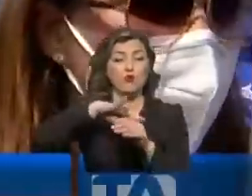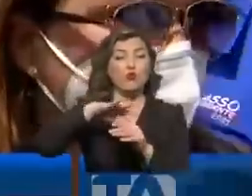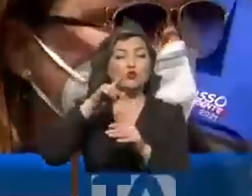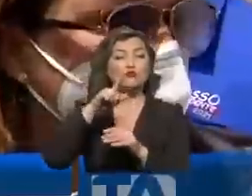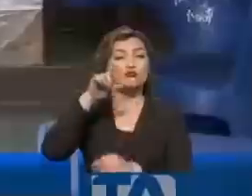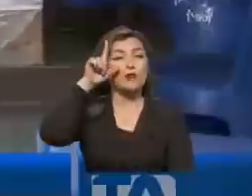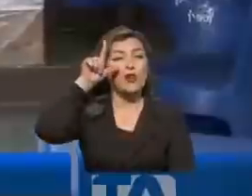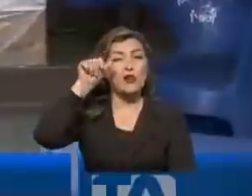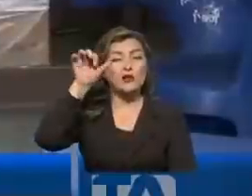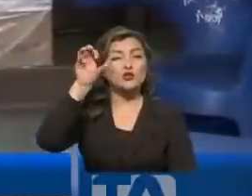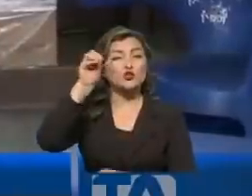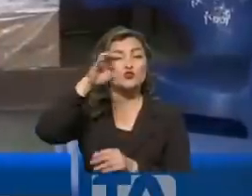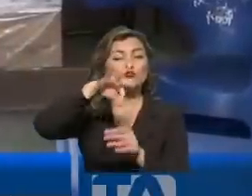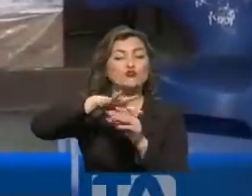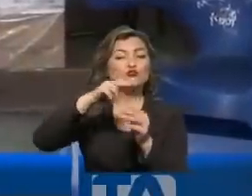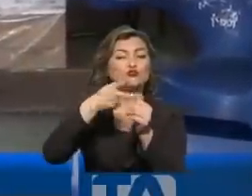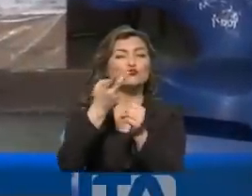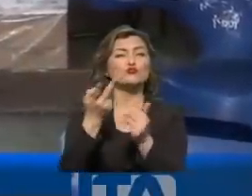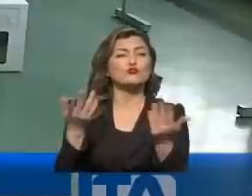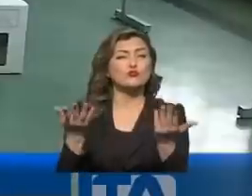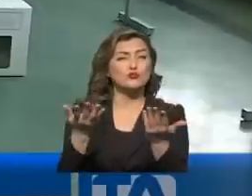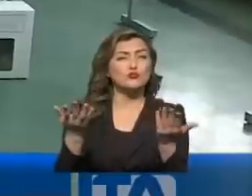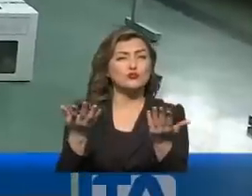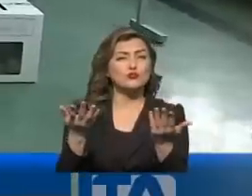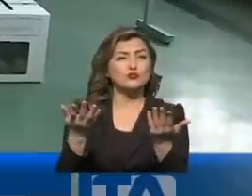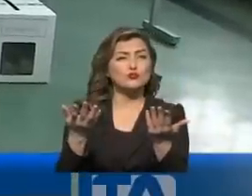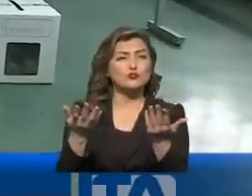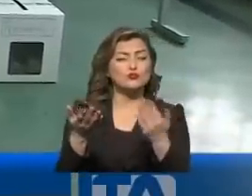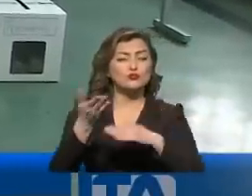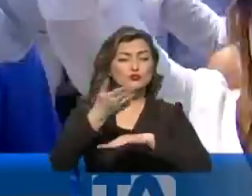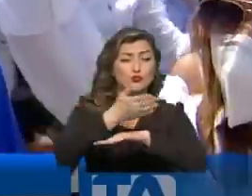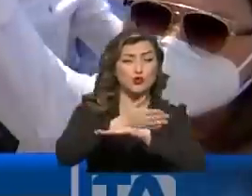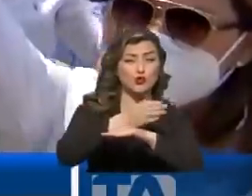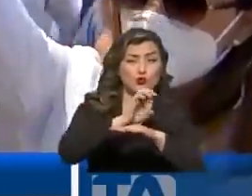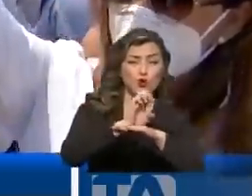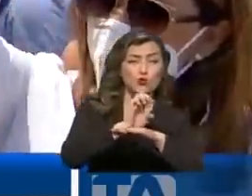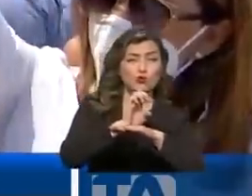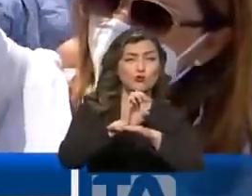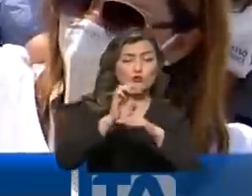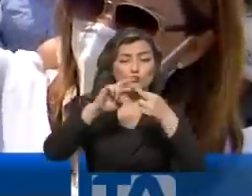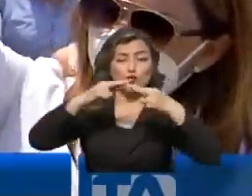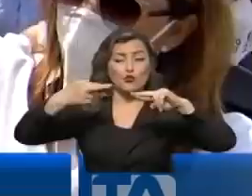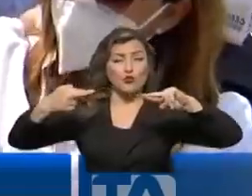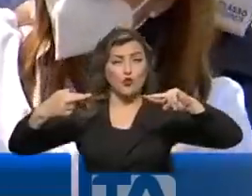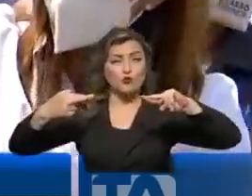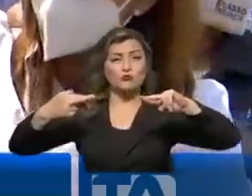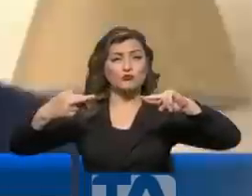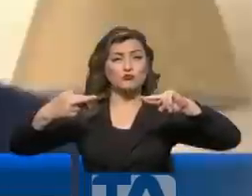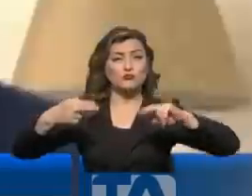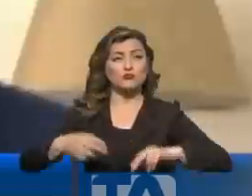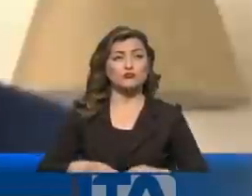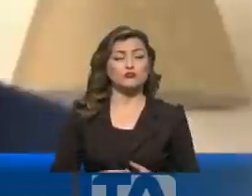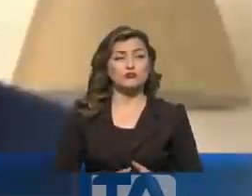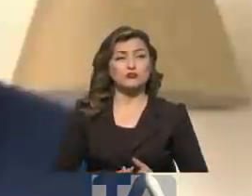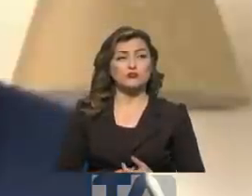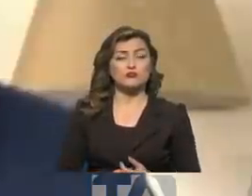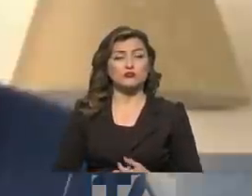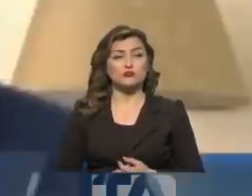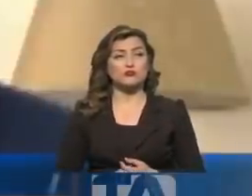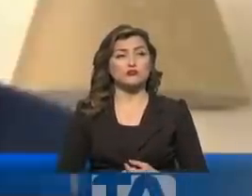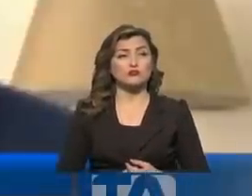por Lasso en la segunda vuelta no tienen precedente ni en el Ecuador ni en la región, apunta Aguinaga. Se produce